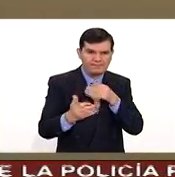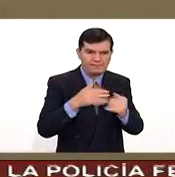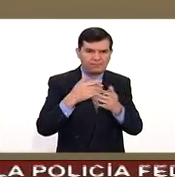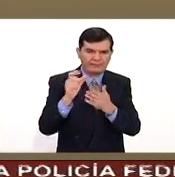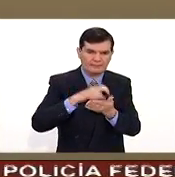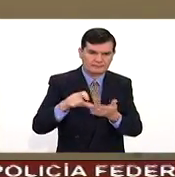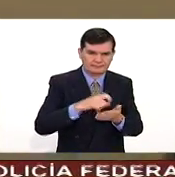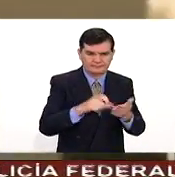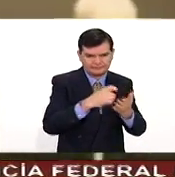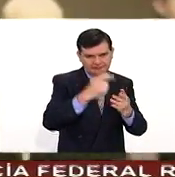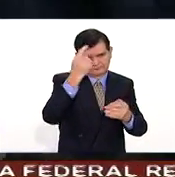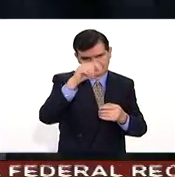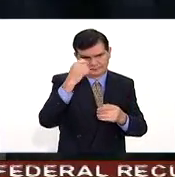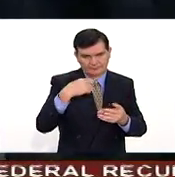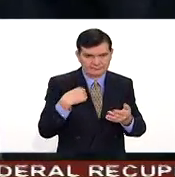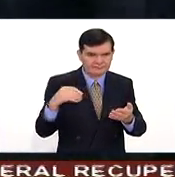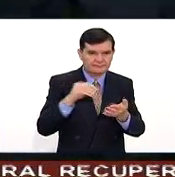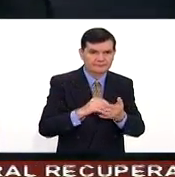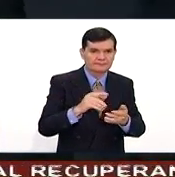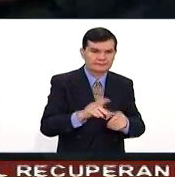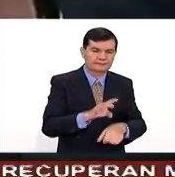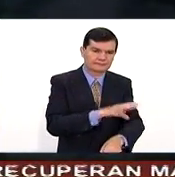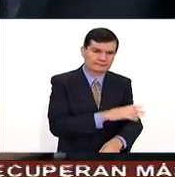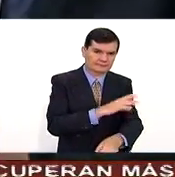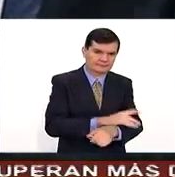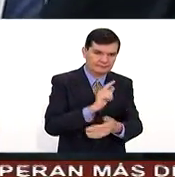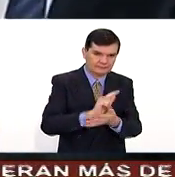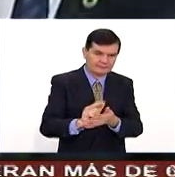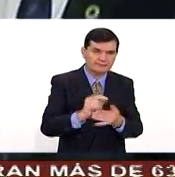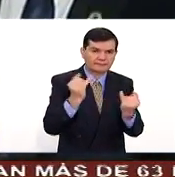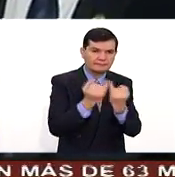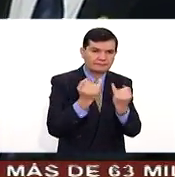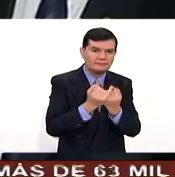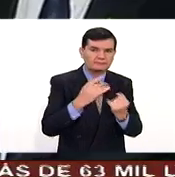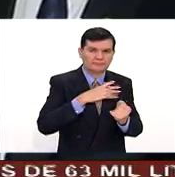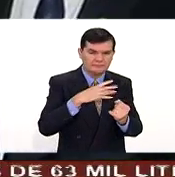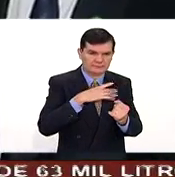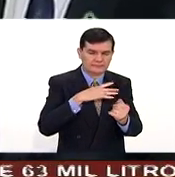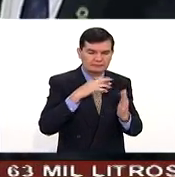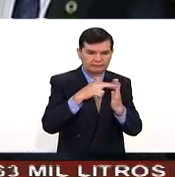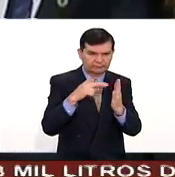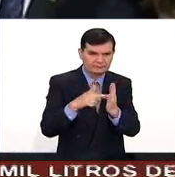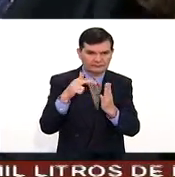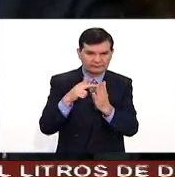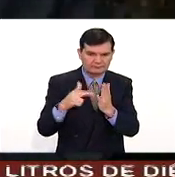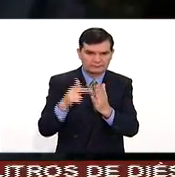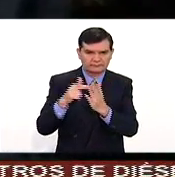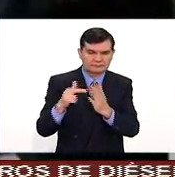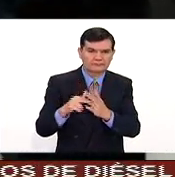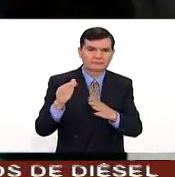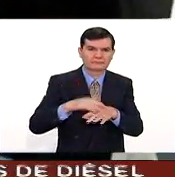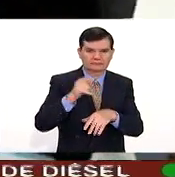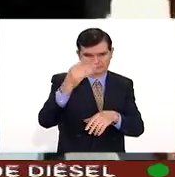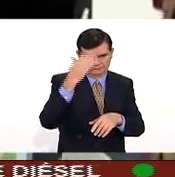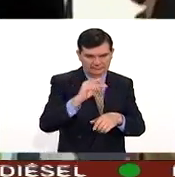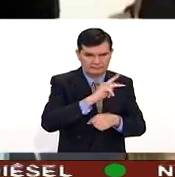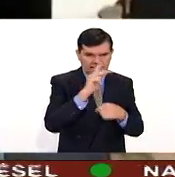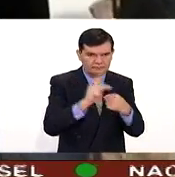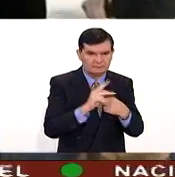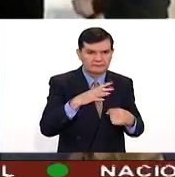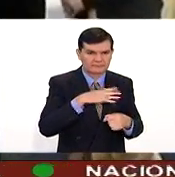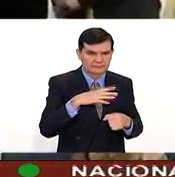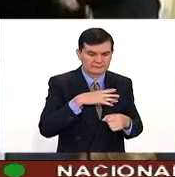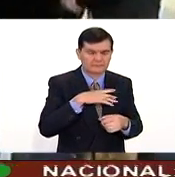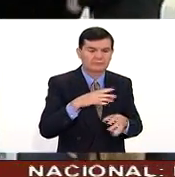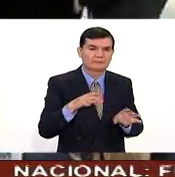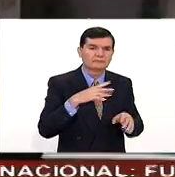comprar tecnología y transitar energías limpias. Pero aquí también tiene que haber reglas claras, porque tú sabes que hay muchos países en donde la